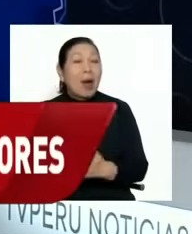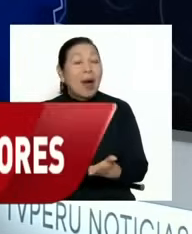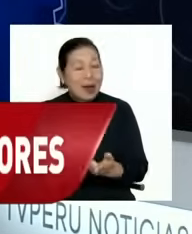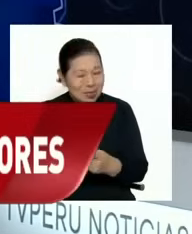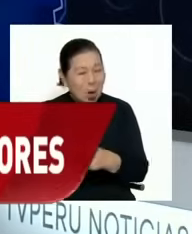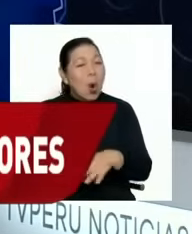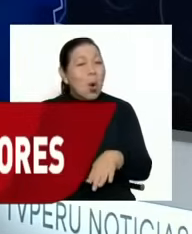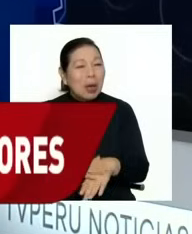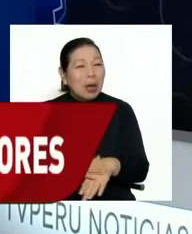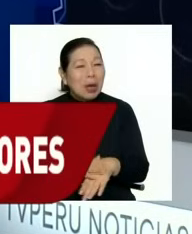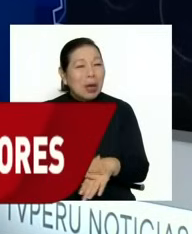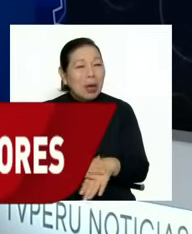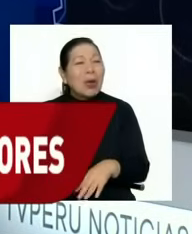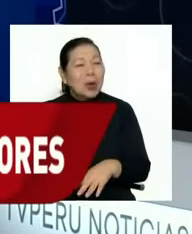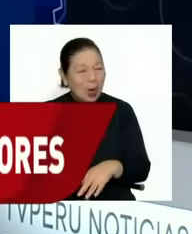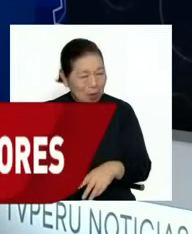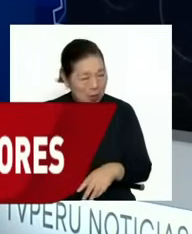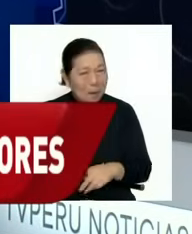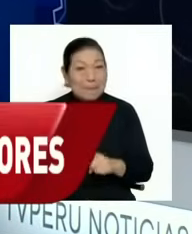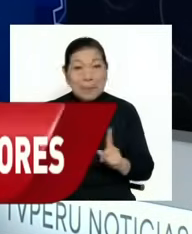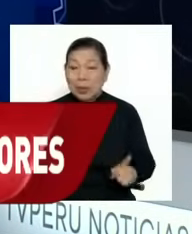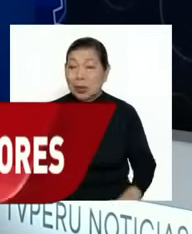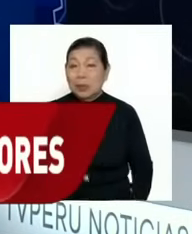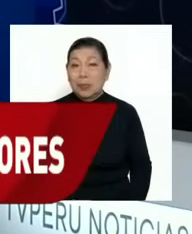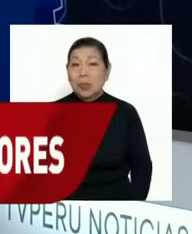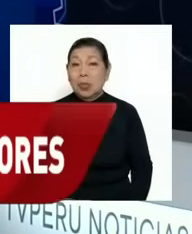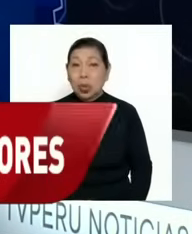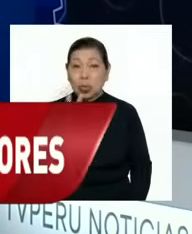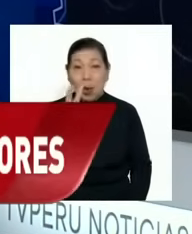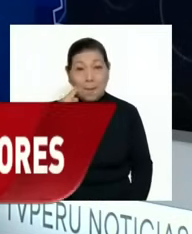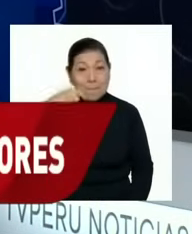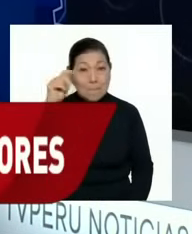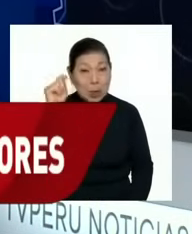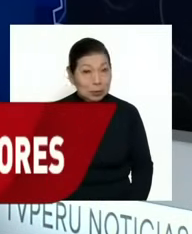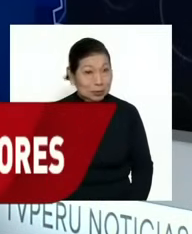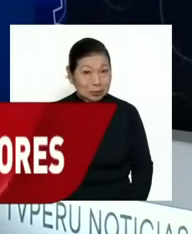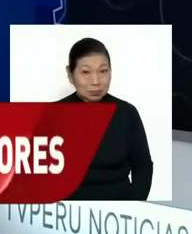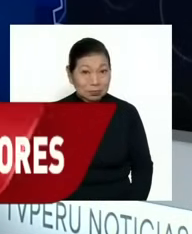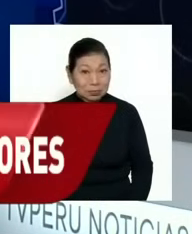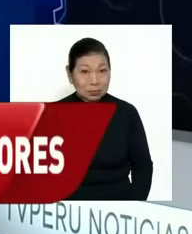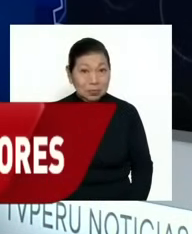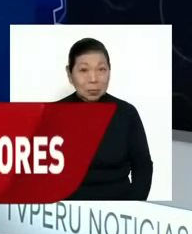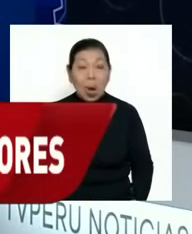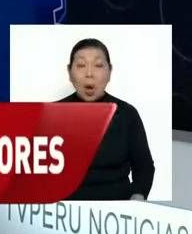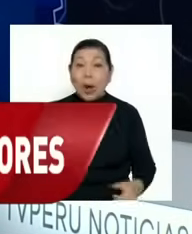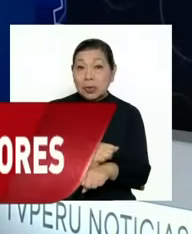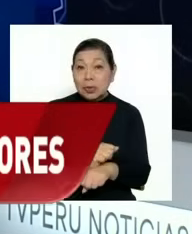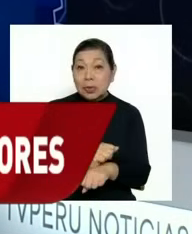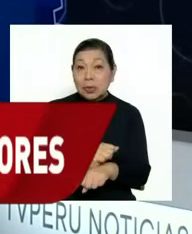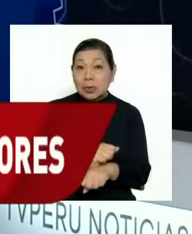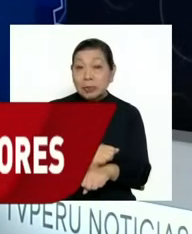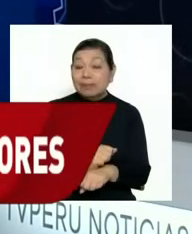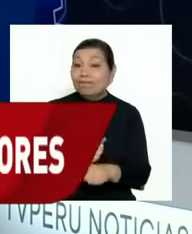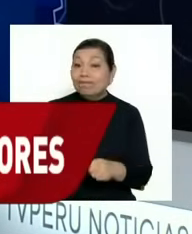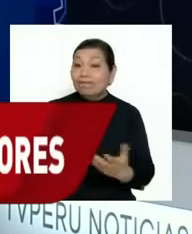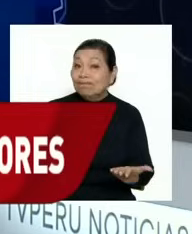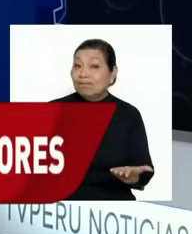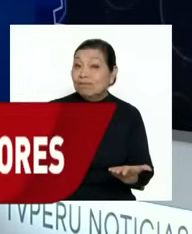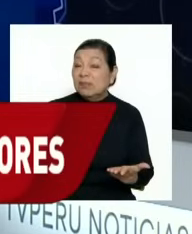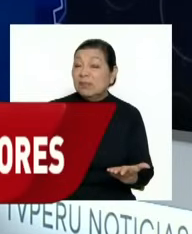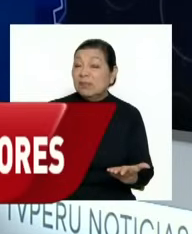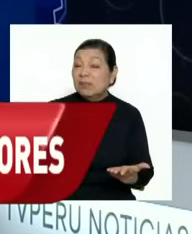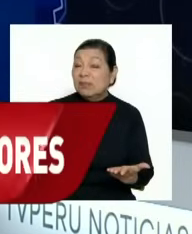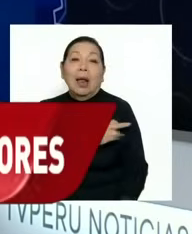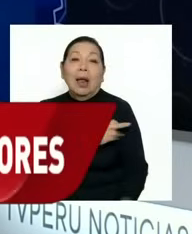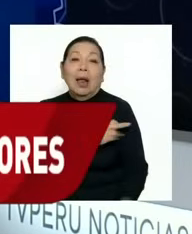flagrancia, es decir, delinquiendo. Solamente el 2% está hoy en prisión. Y ese es trabajo